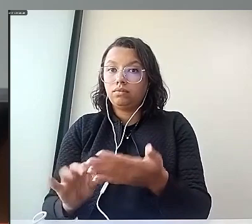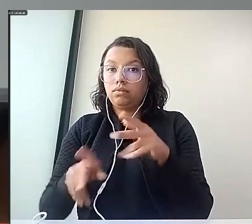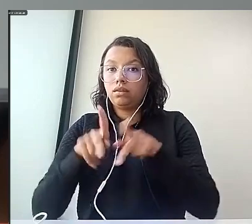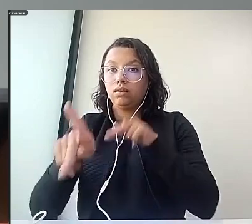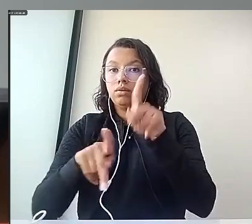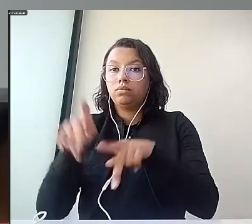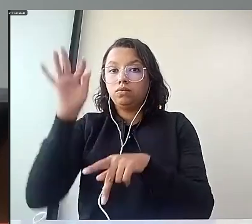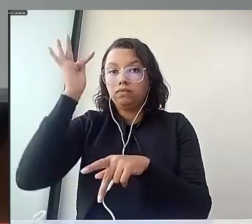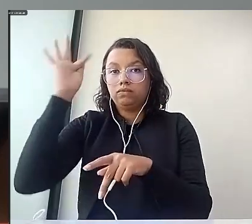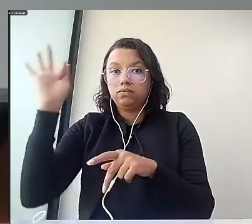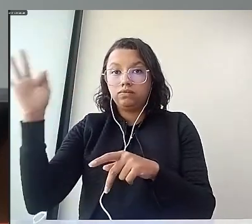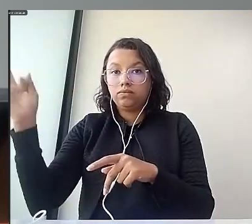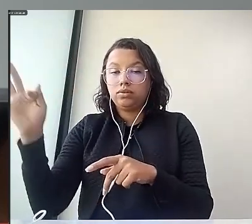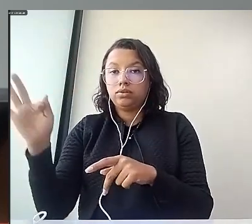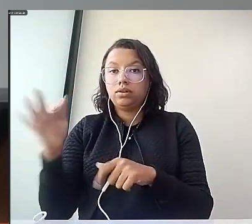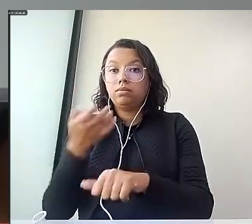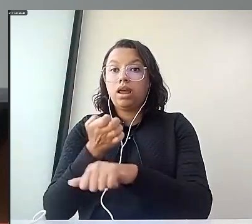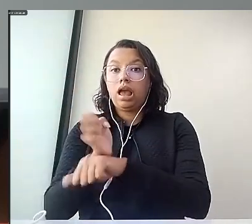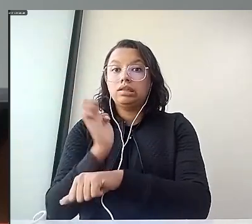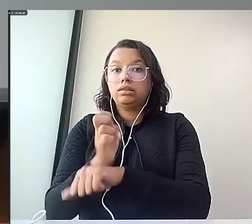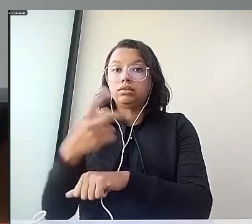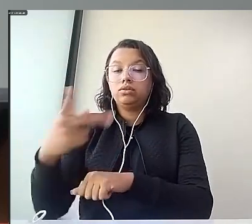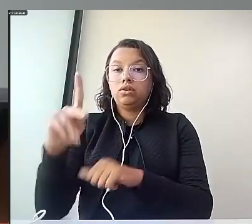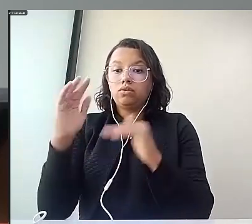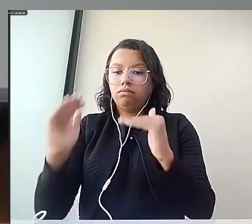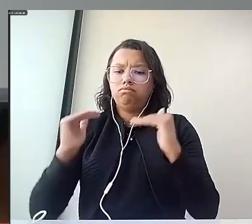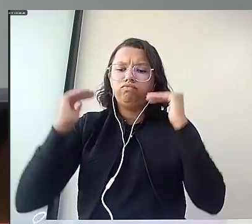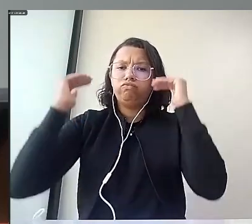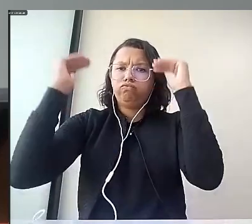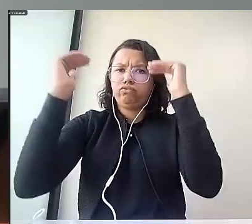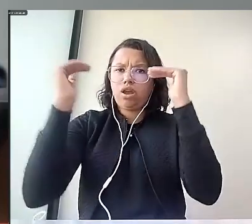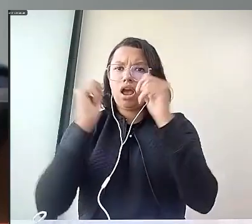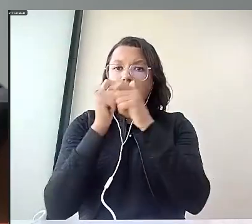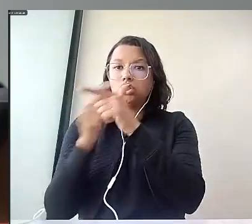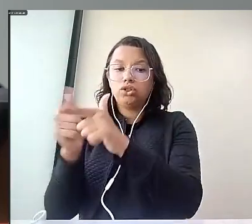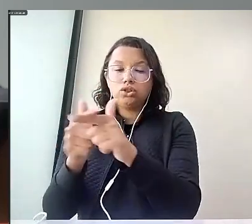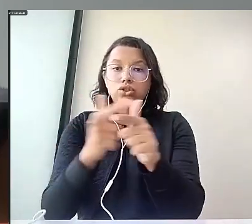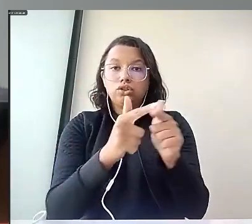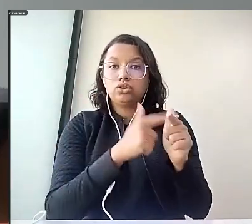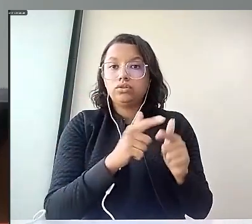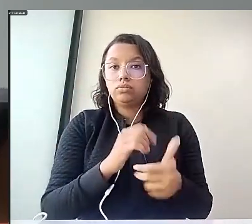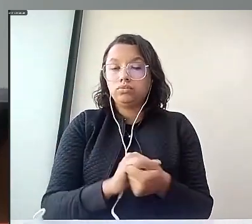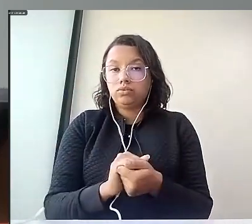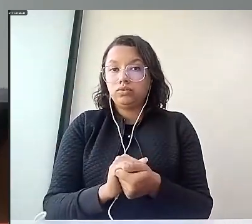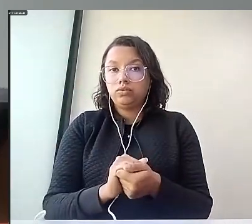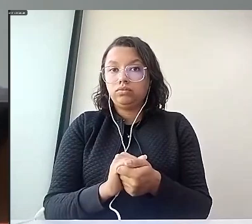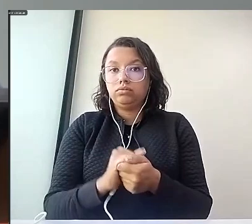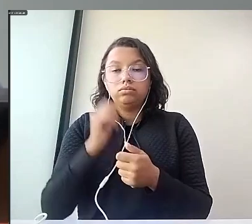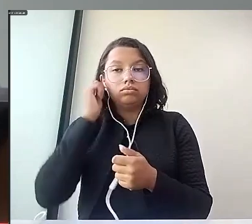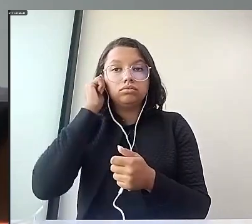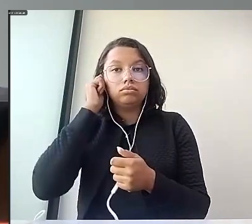para el ejercicio de su soberanía, se distribuye en asambleas primarias de cantón.